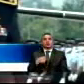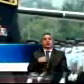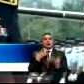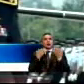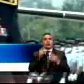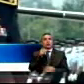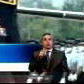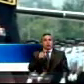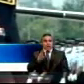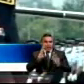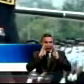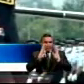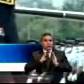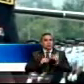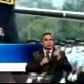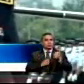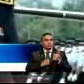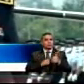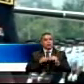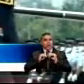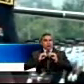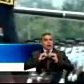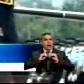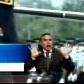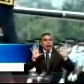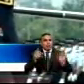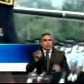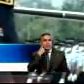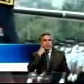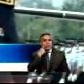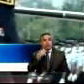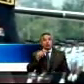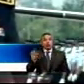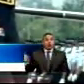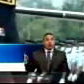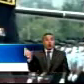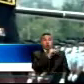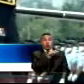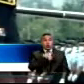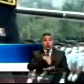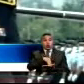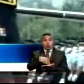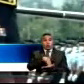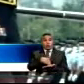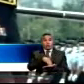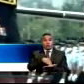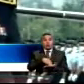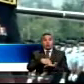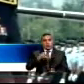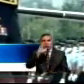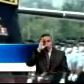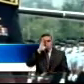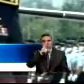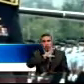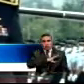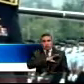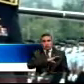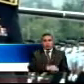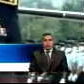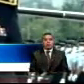me escuchen fuerte y claro todos los miembros de la Policía